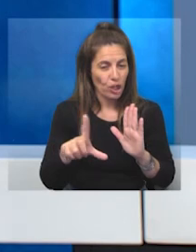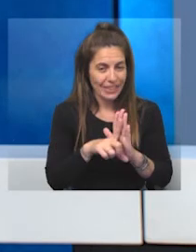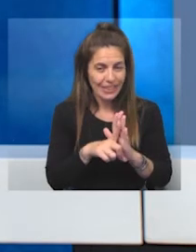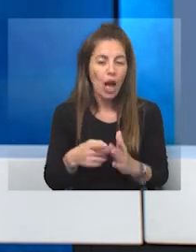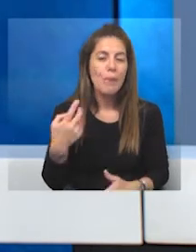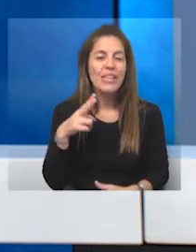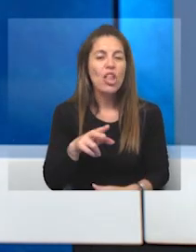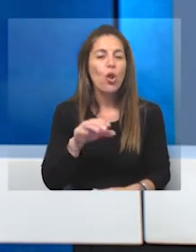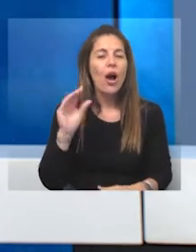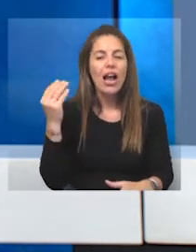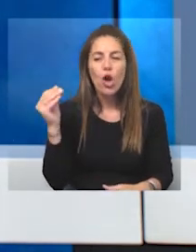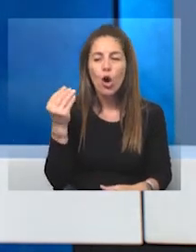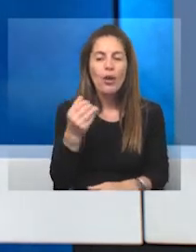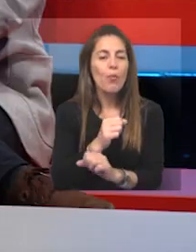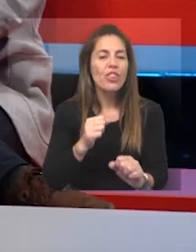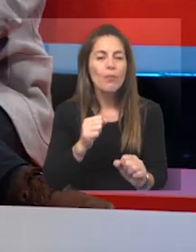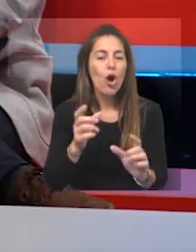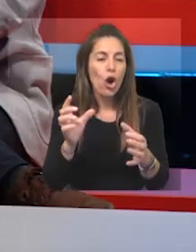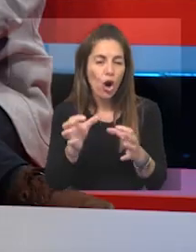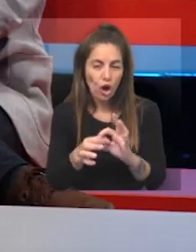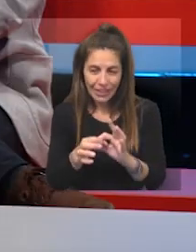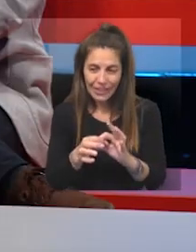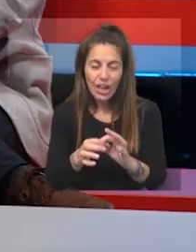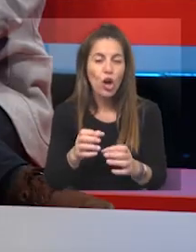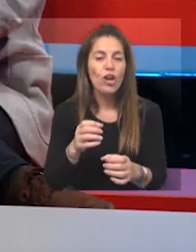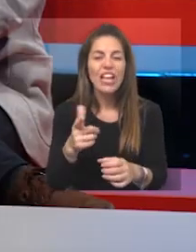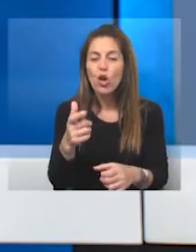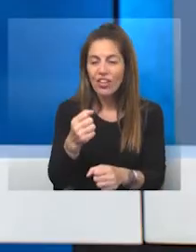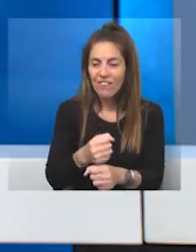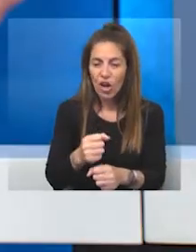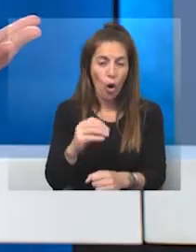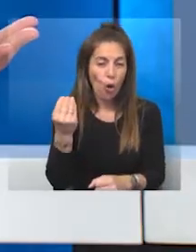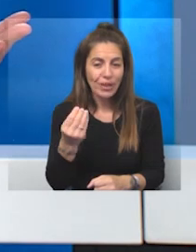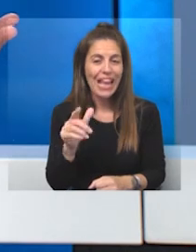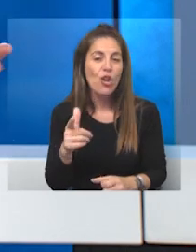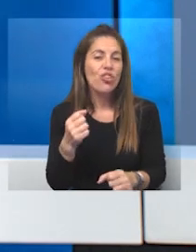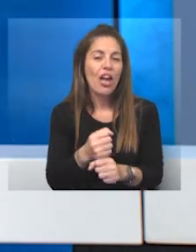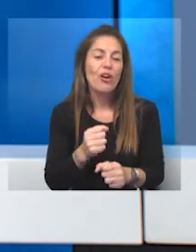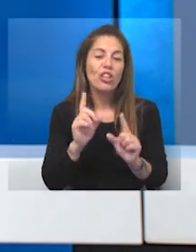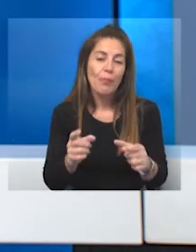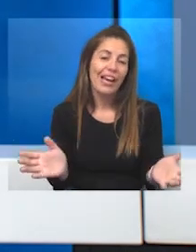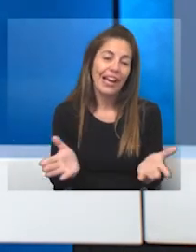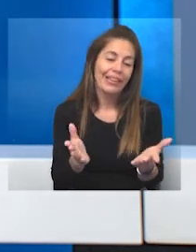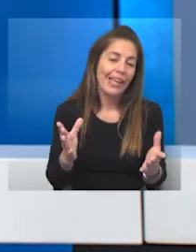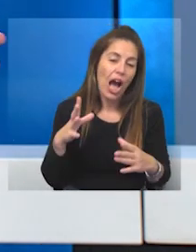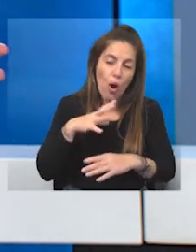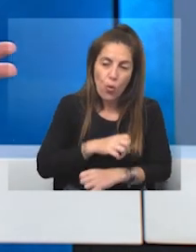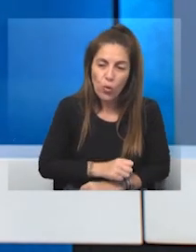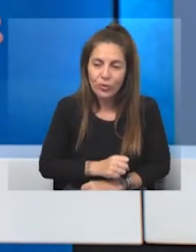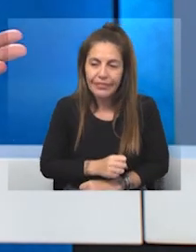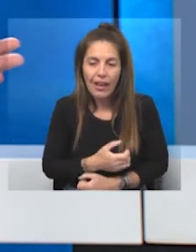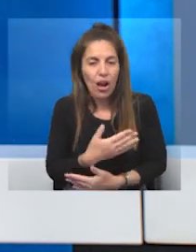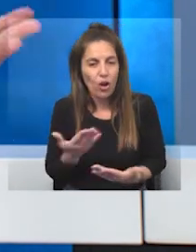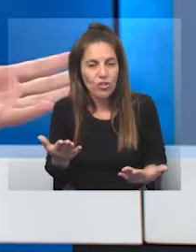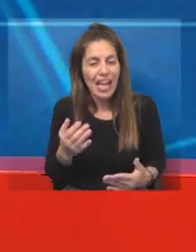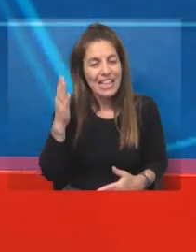jóvenes también esto lo puedo conectar con el desempleo juvenil no el desempleo también genera alguna complicación en los jóvenes angustia depresión sé que el inju